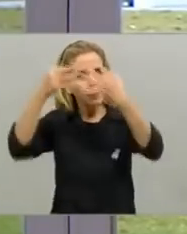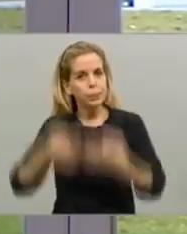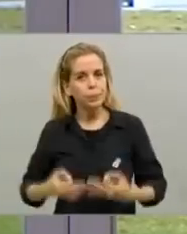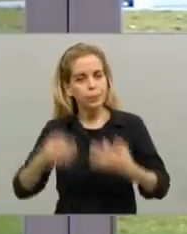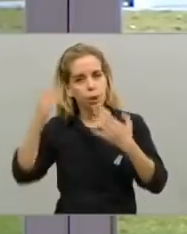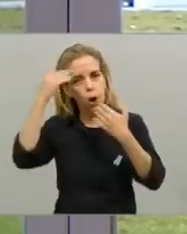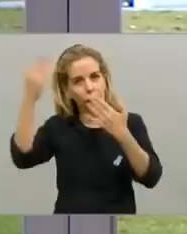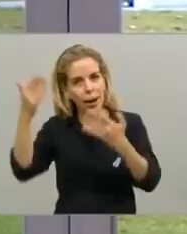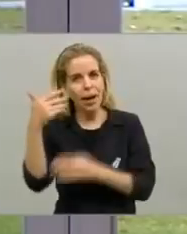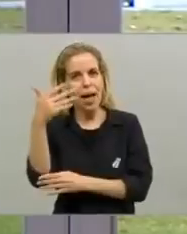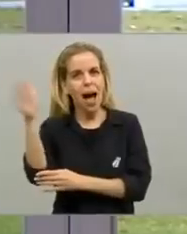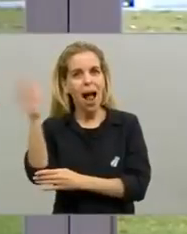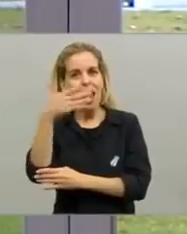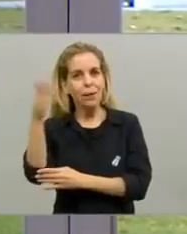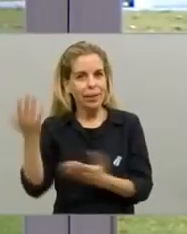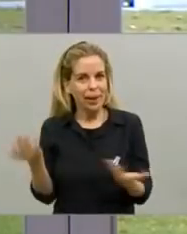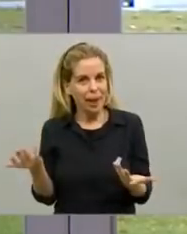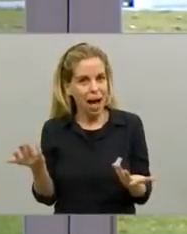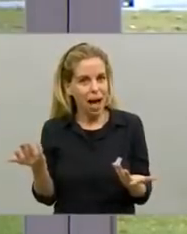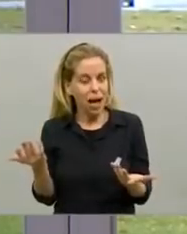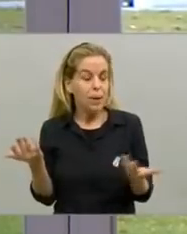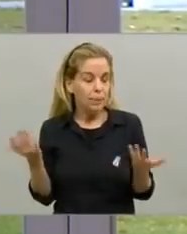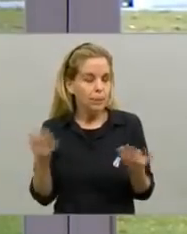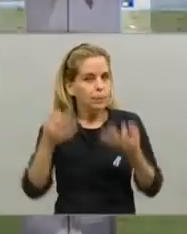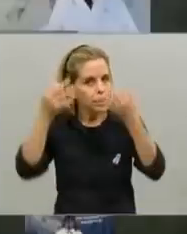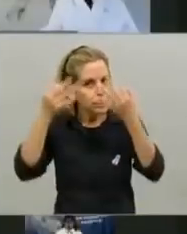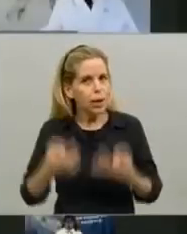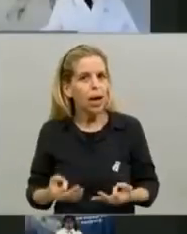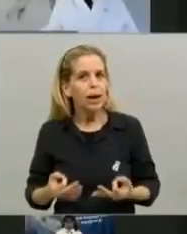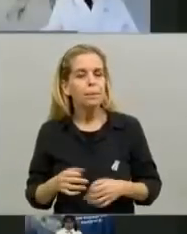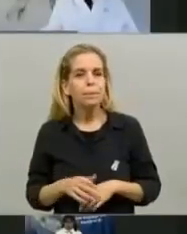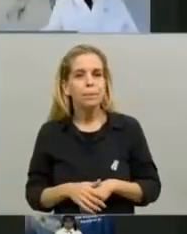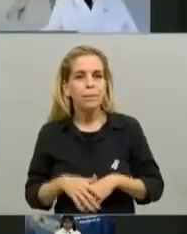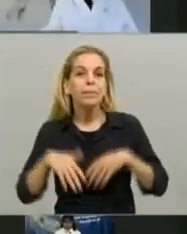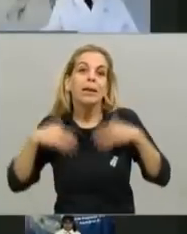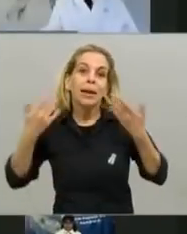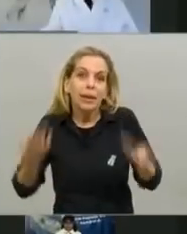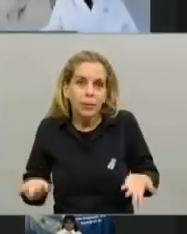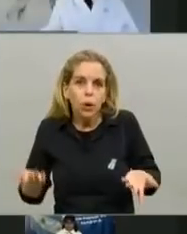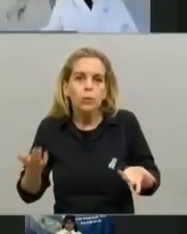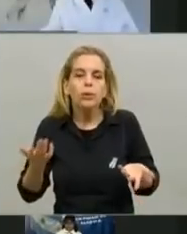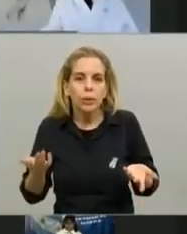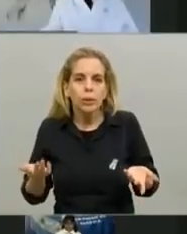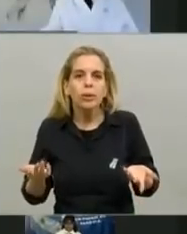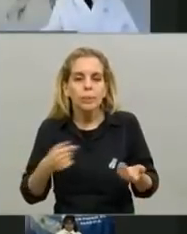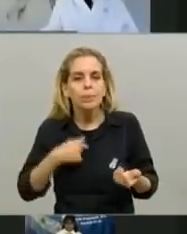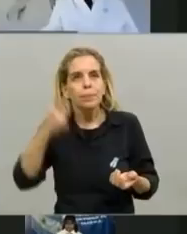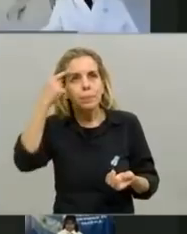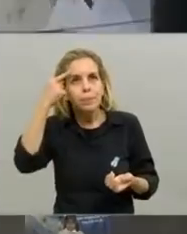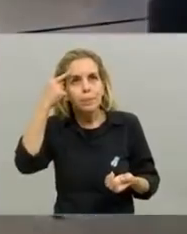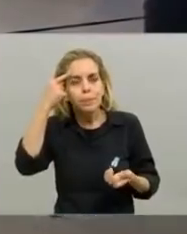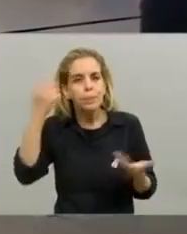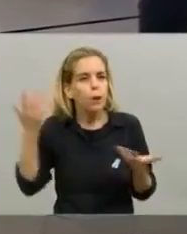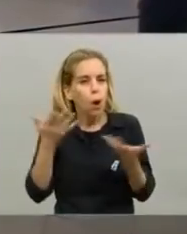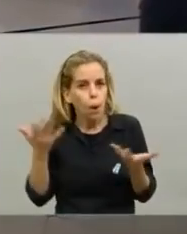símbolo patrio del modo que corresponde. Y entonces me propuse